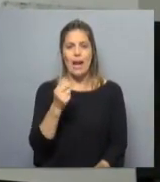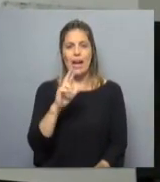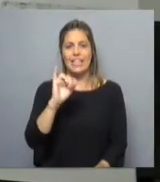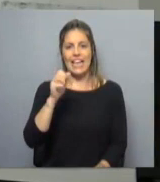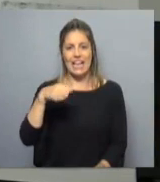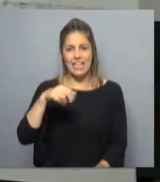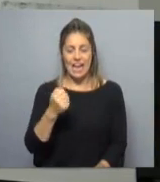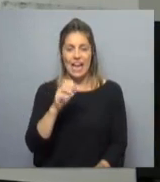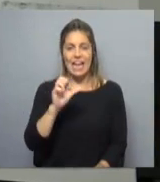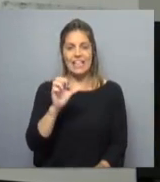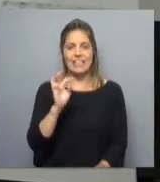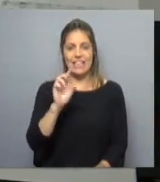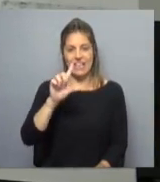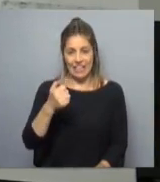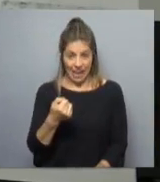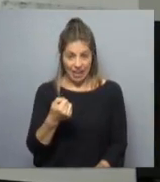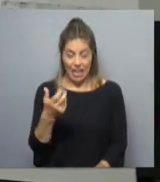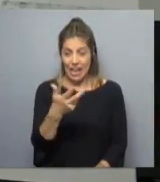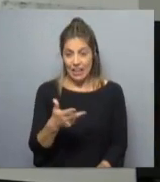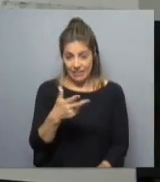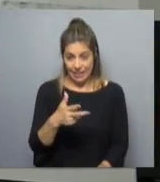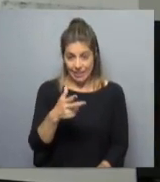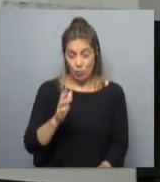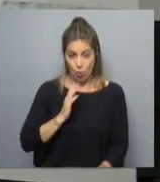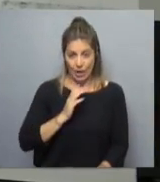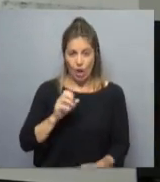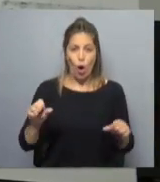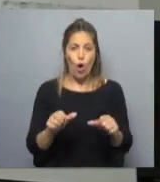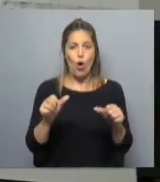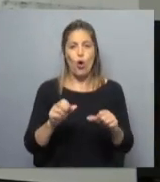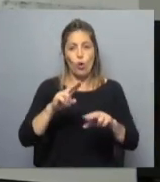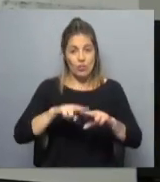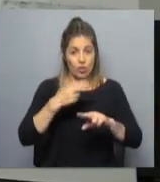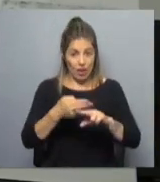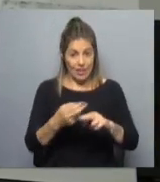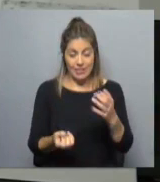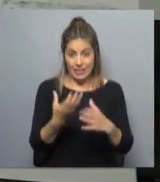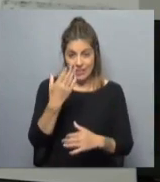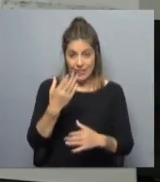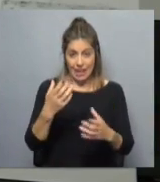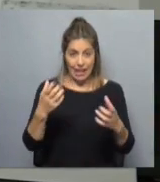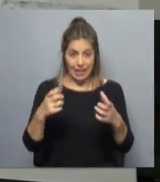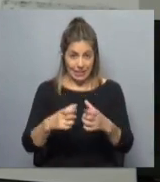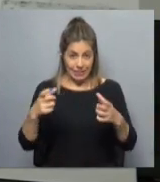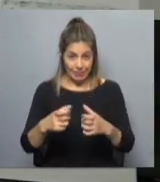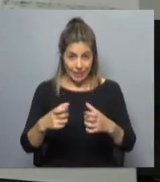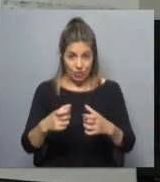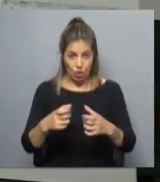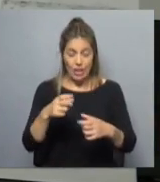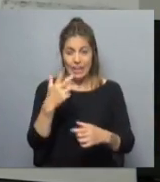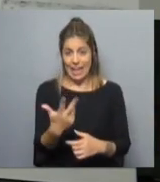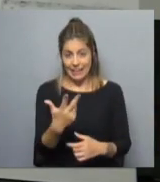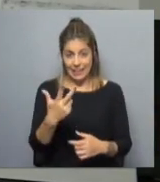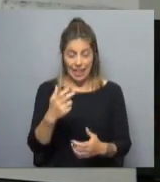hoy se reedita en formato vinilo, un trabajo que hicieron íntegramente ellas tres, que marcó mucho en